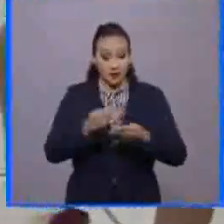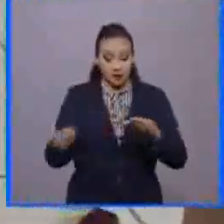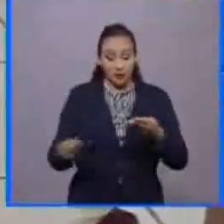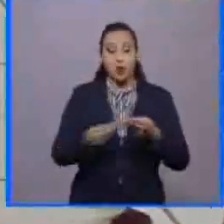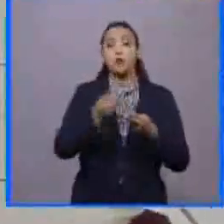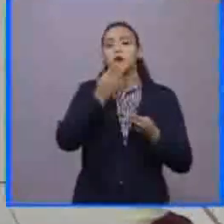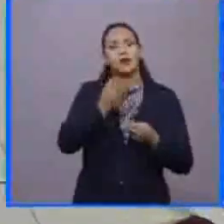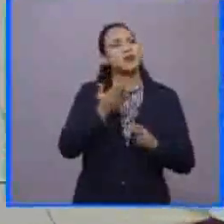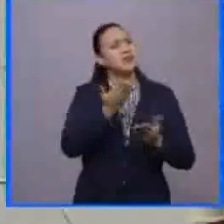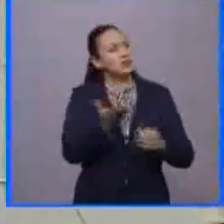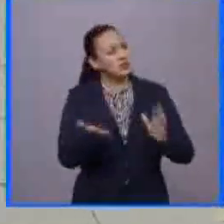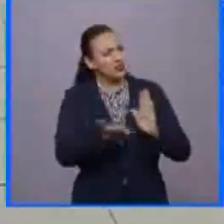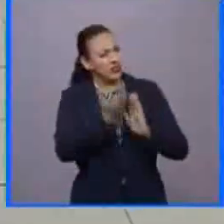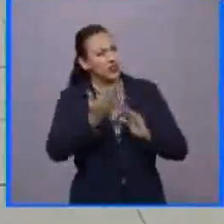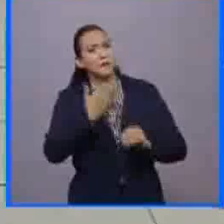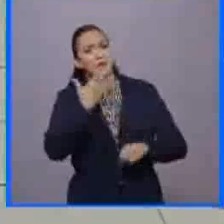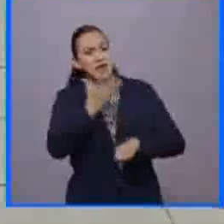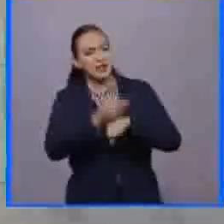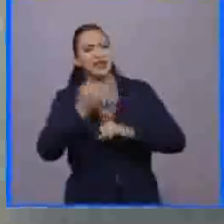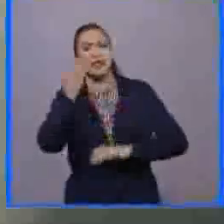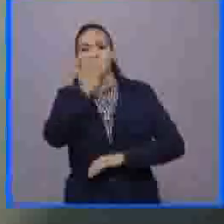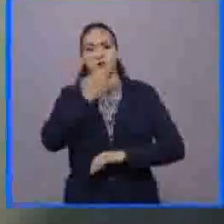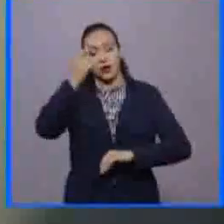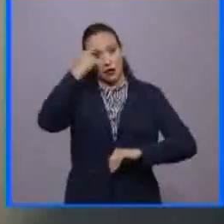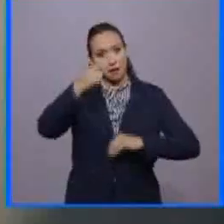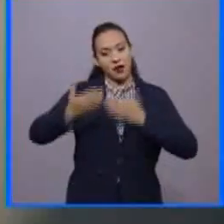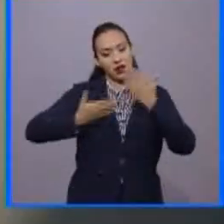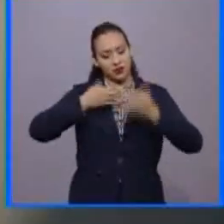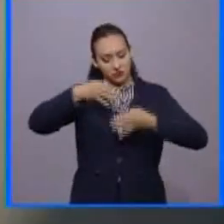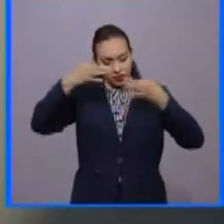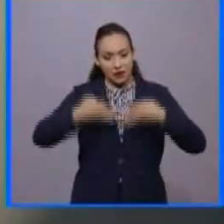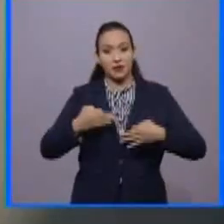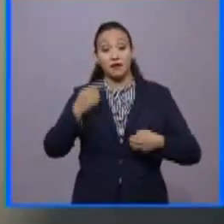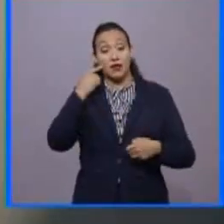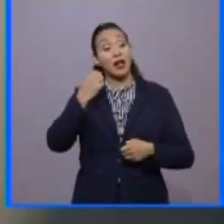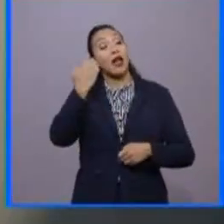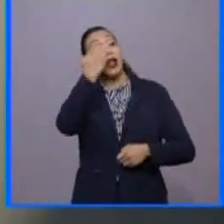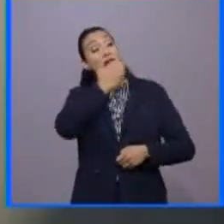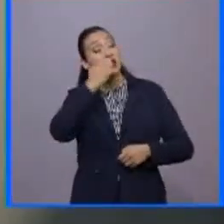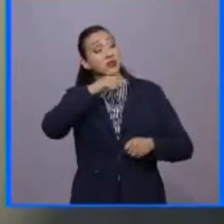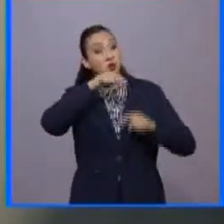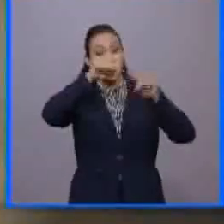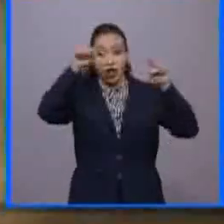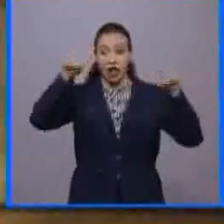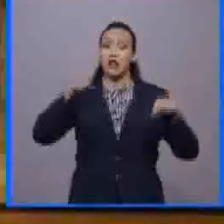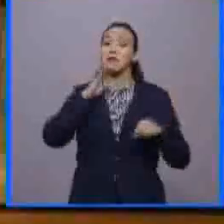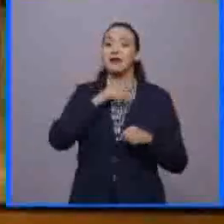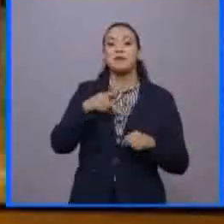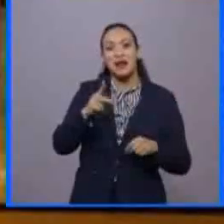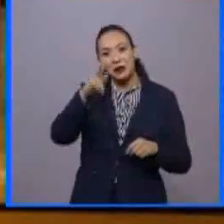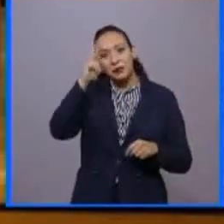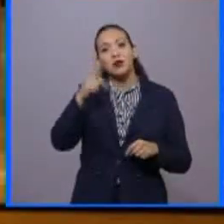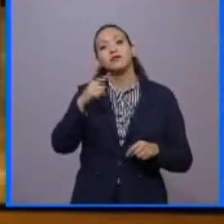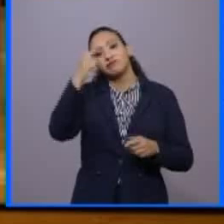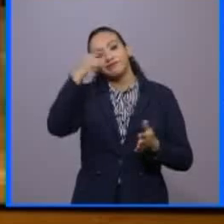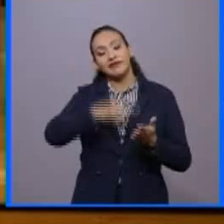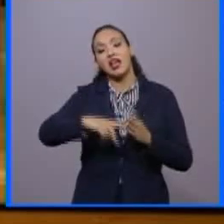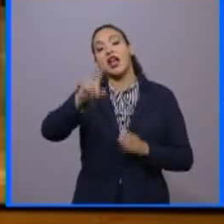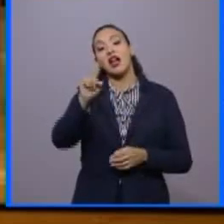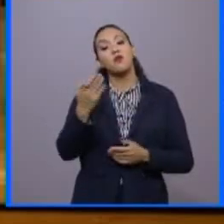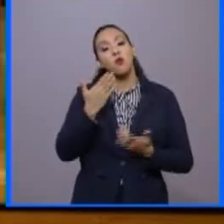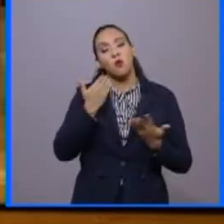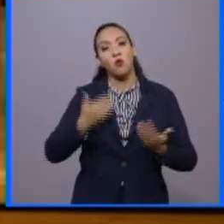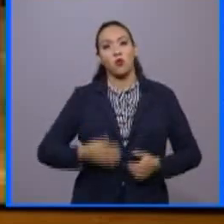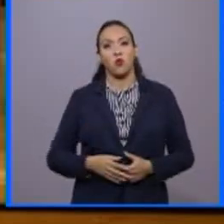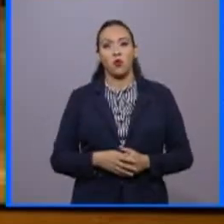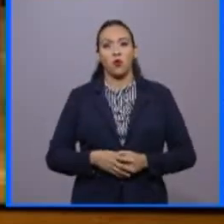de su escuela para estudiar en condiciones dignas, pues además del deterioro físico, no contaban con agua. ¿Cómo se